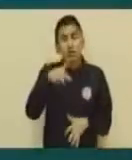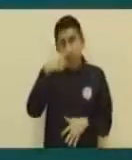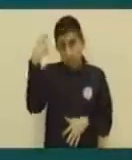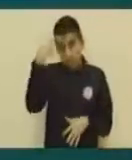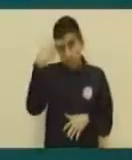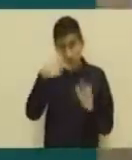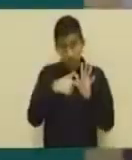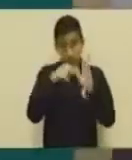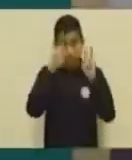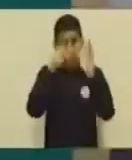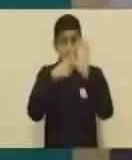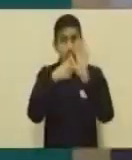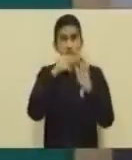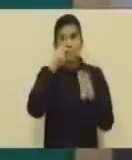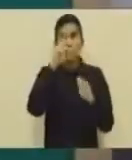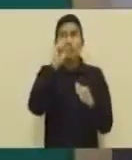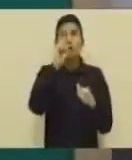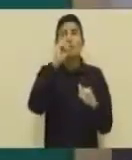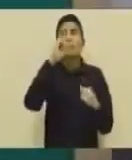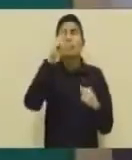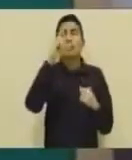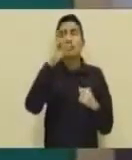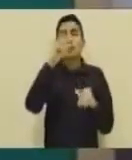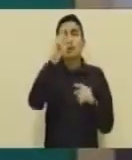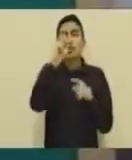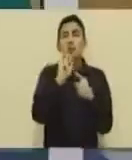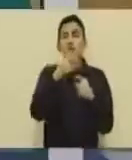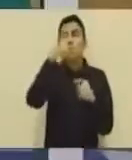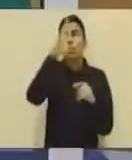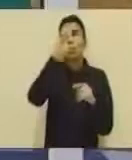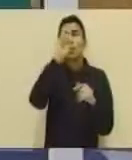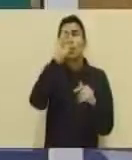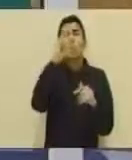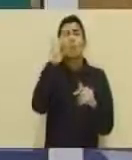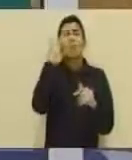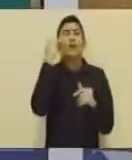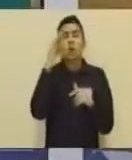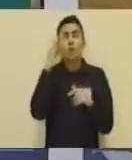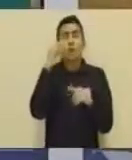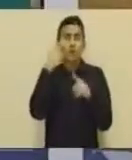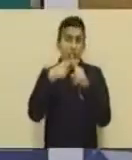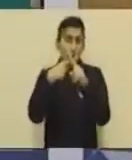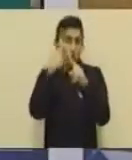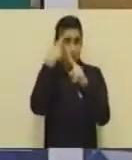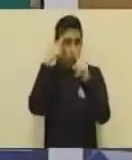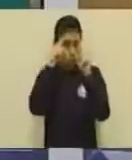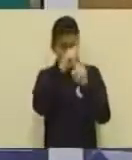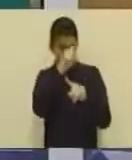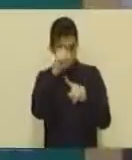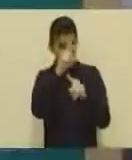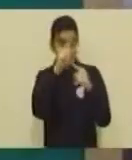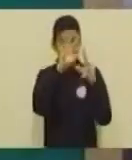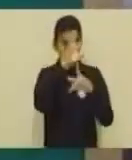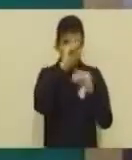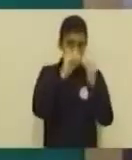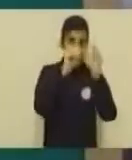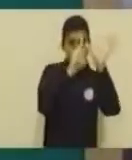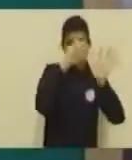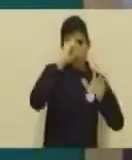nuestra desviación media dividido el promedio multiplicado por 100 y eso nos da un 60%.